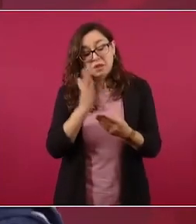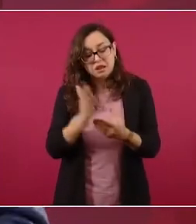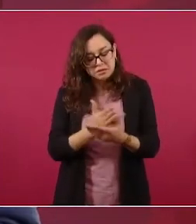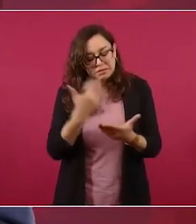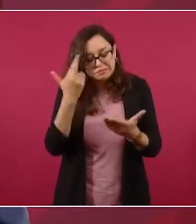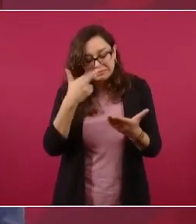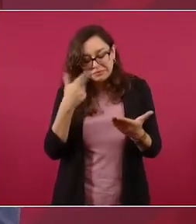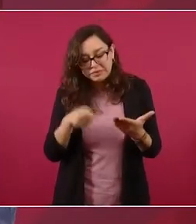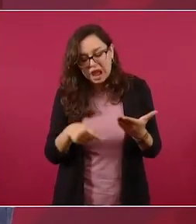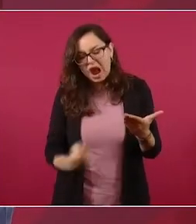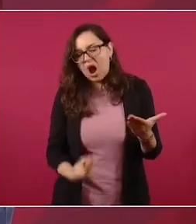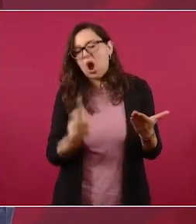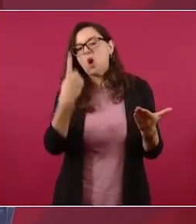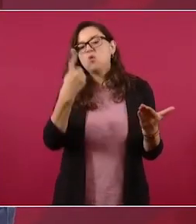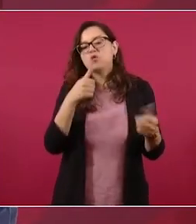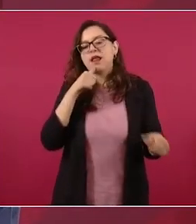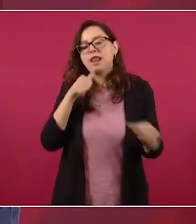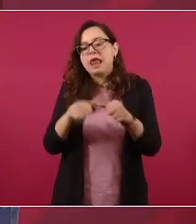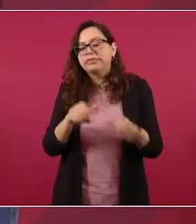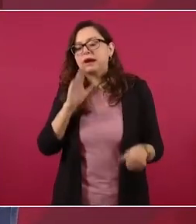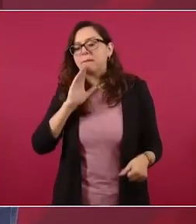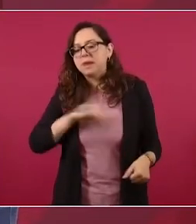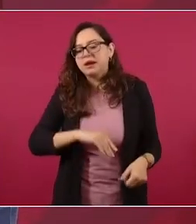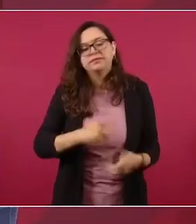o porque no se presentaron las pruebas,